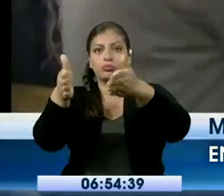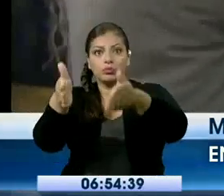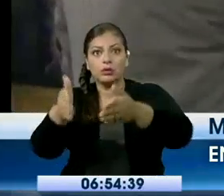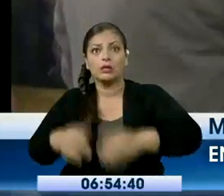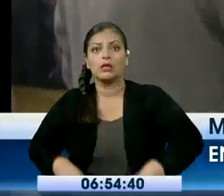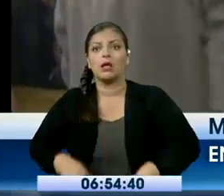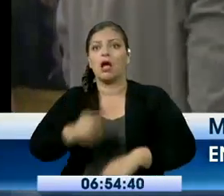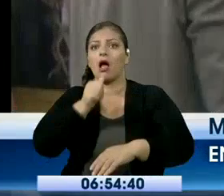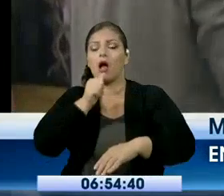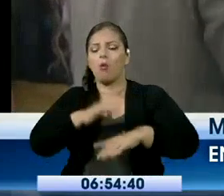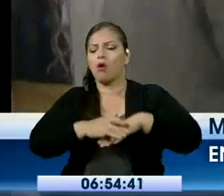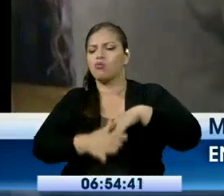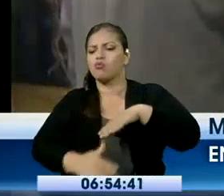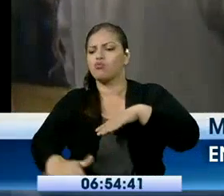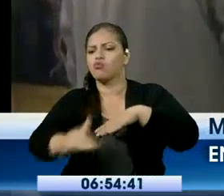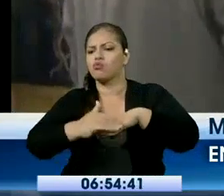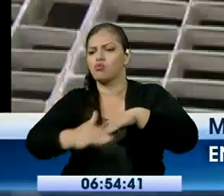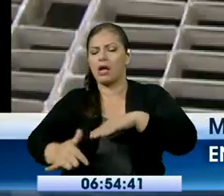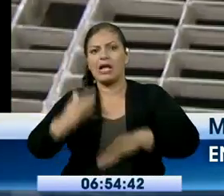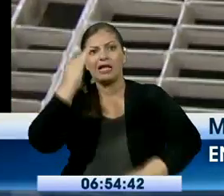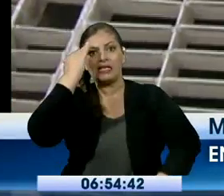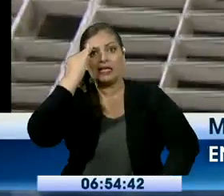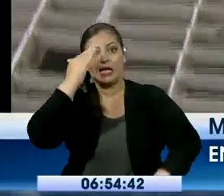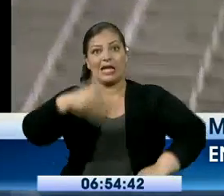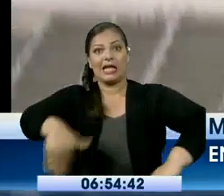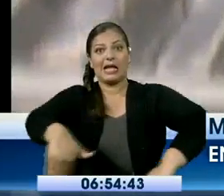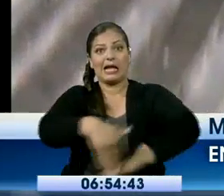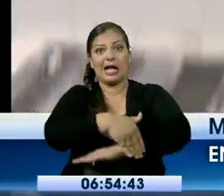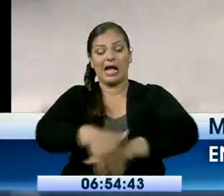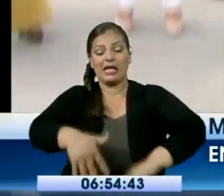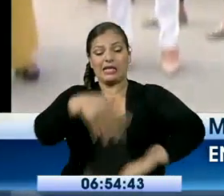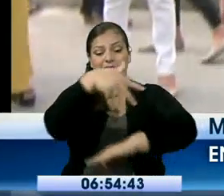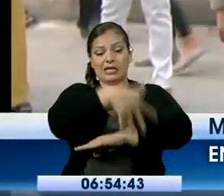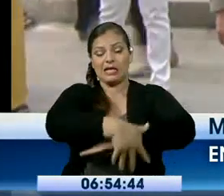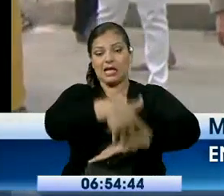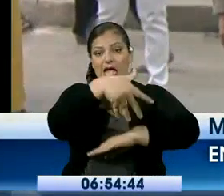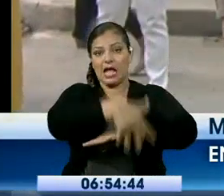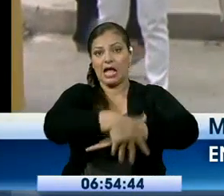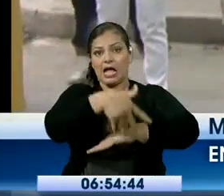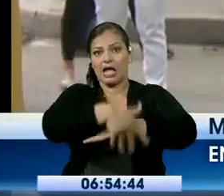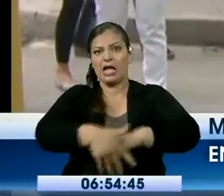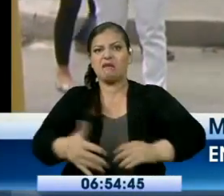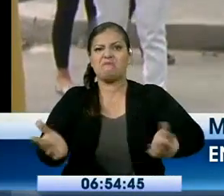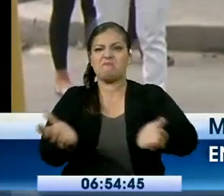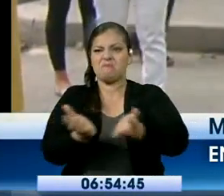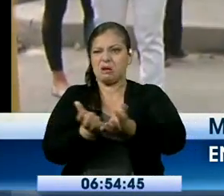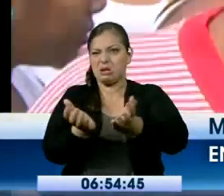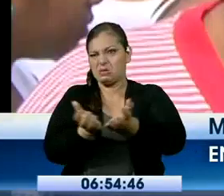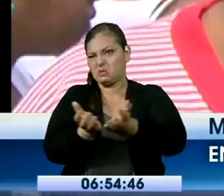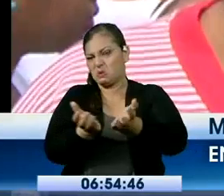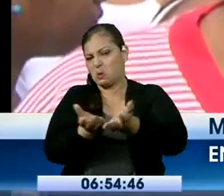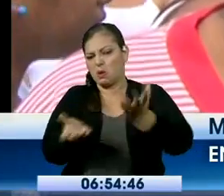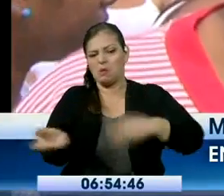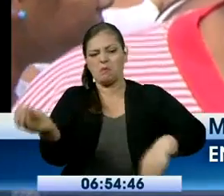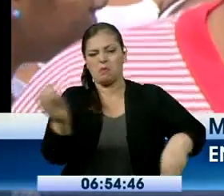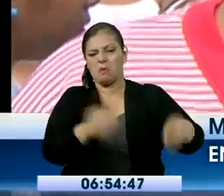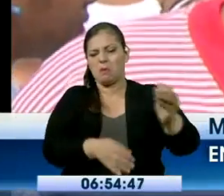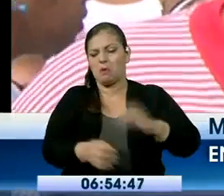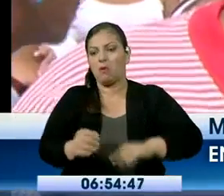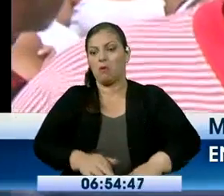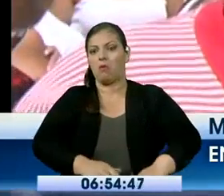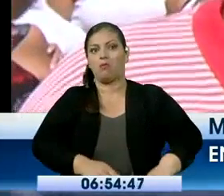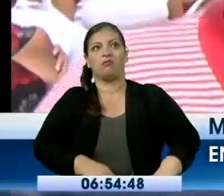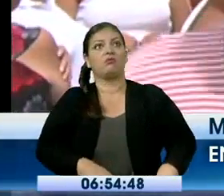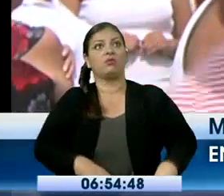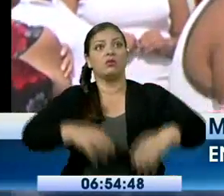todo en esta época de invierno. Habitantes de la zona se refirieron al respecto. Vivimos una incertidumbre, porque los niños